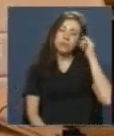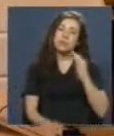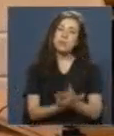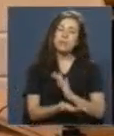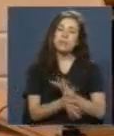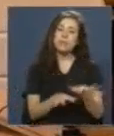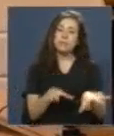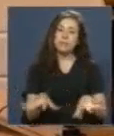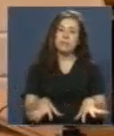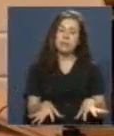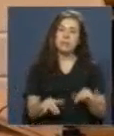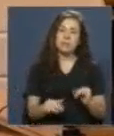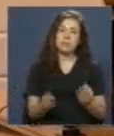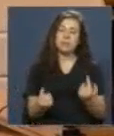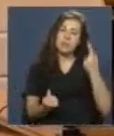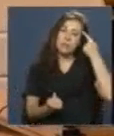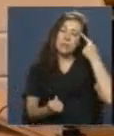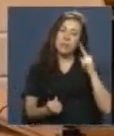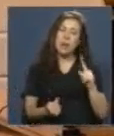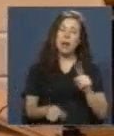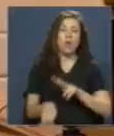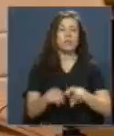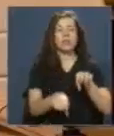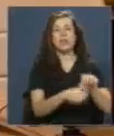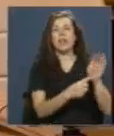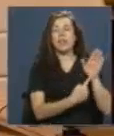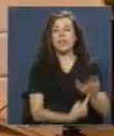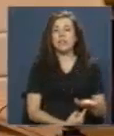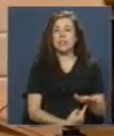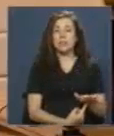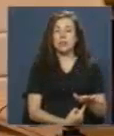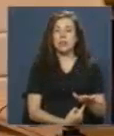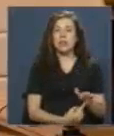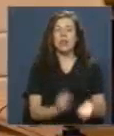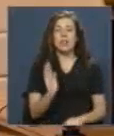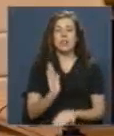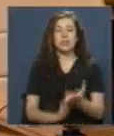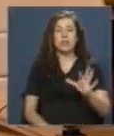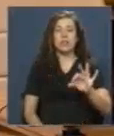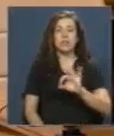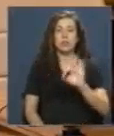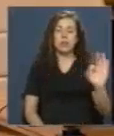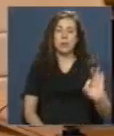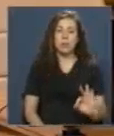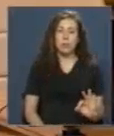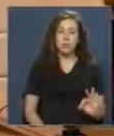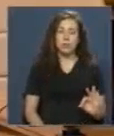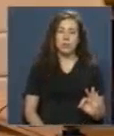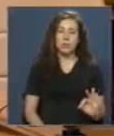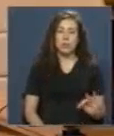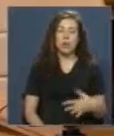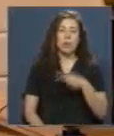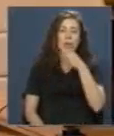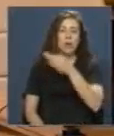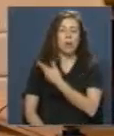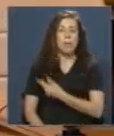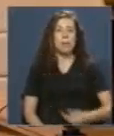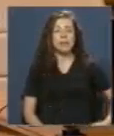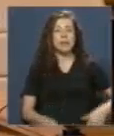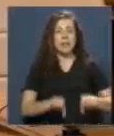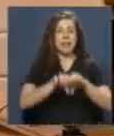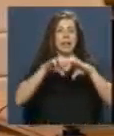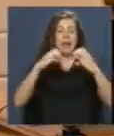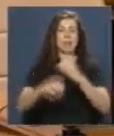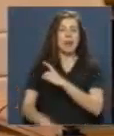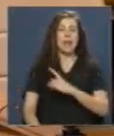las condiciones para que no haya discriminación en el aumento del 50%. Y como dijo el presidente de la Cámara de